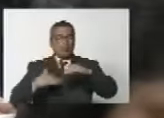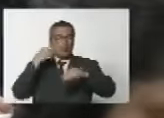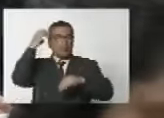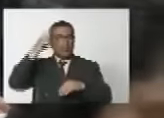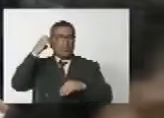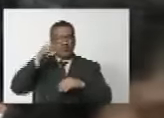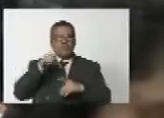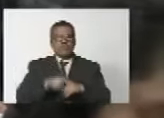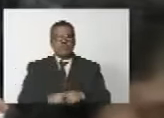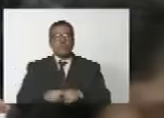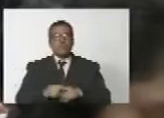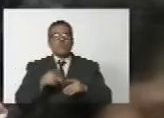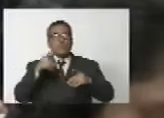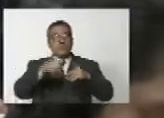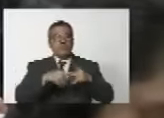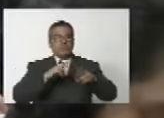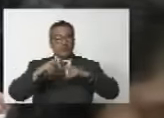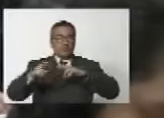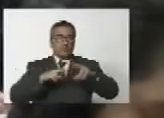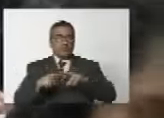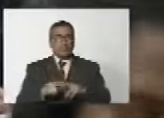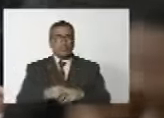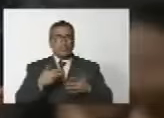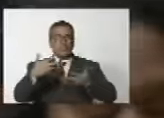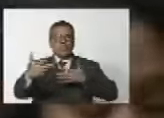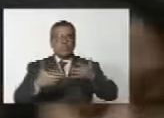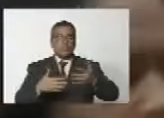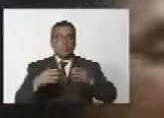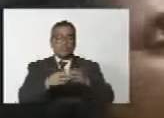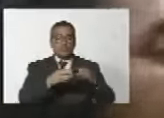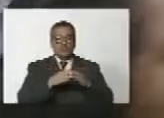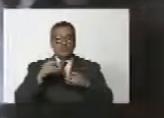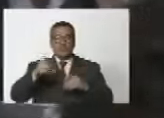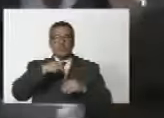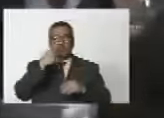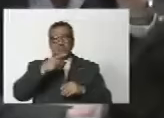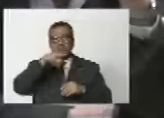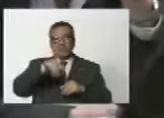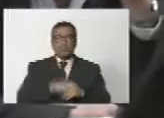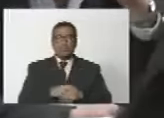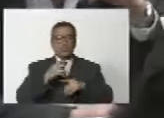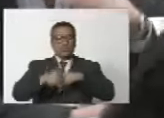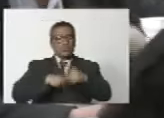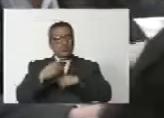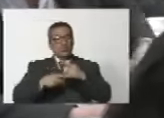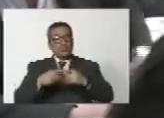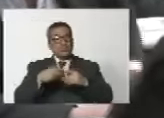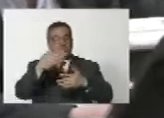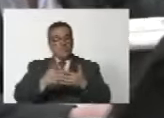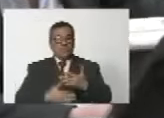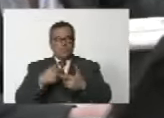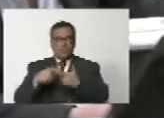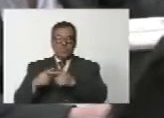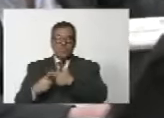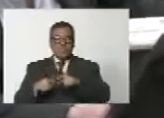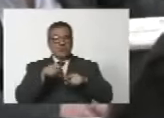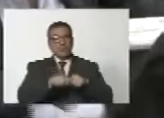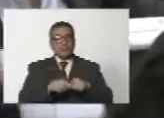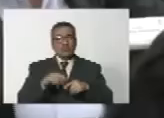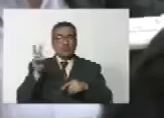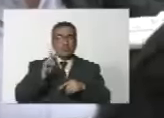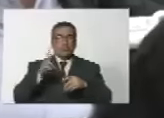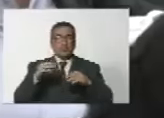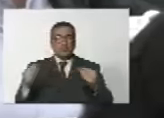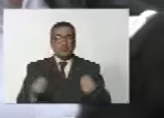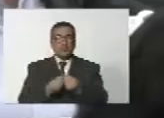Europa. Profundización de las relaciones con partidos y organizaciones políticas. Desarrollo de una agenda multilateral entre